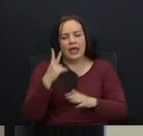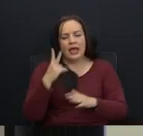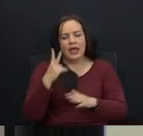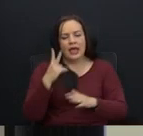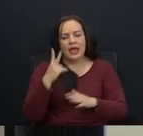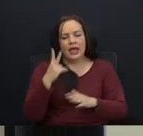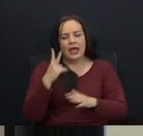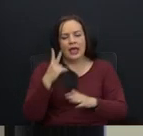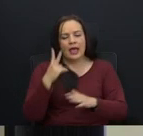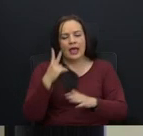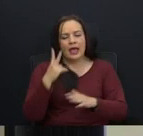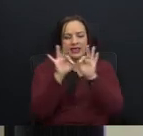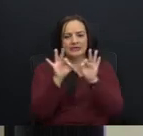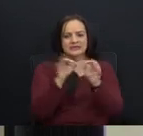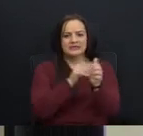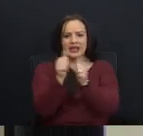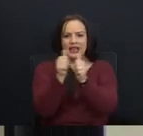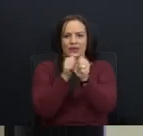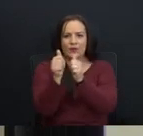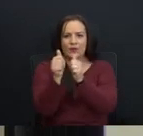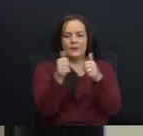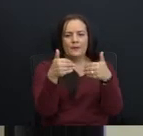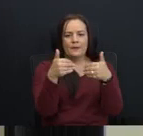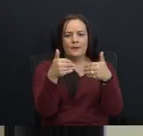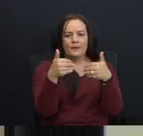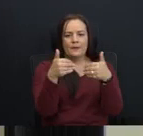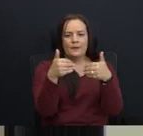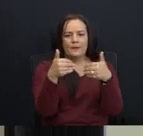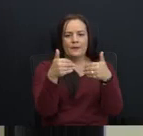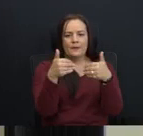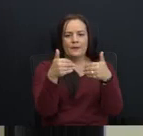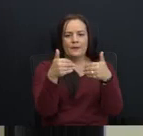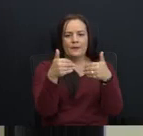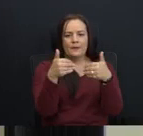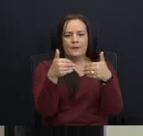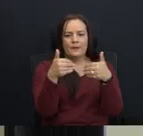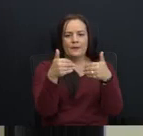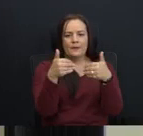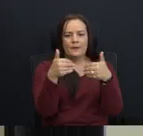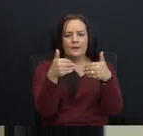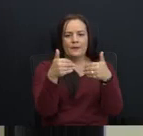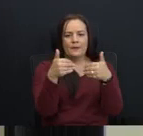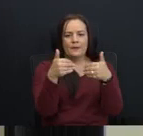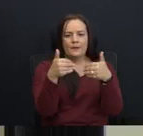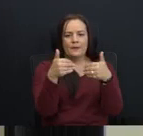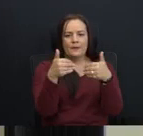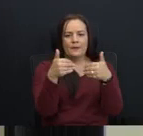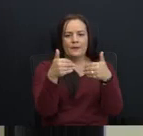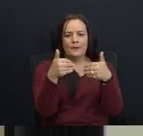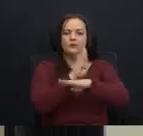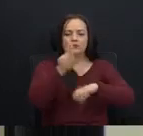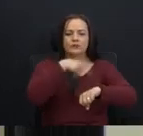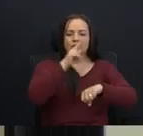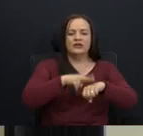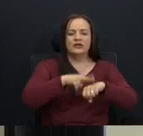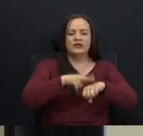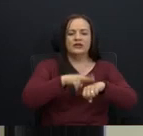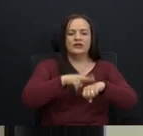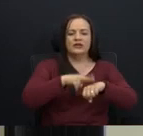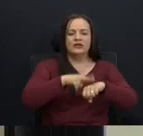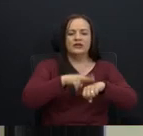que es la competencia, abrir la competencia pura, no solamente en el sistema bancario nacional, sino en los